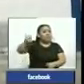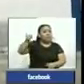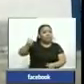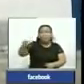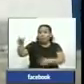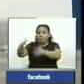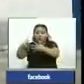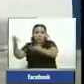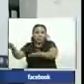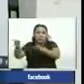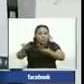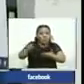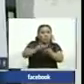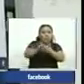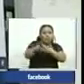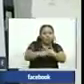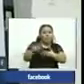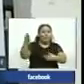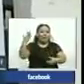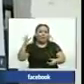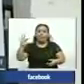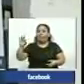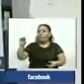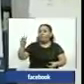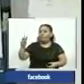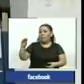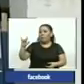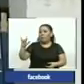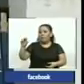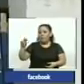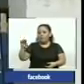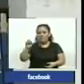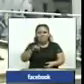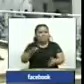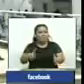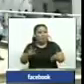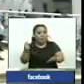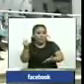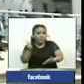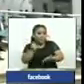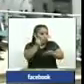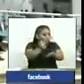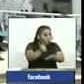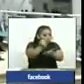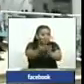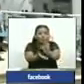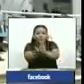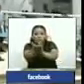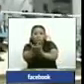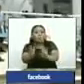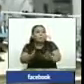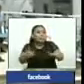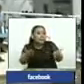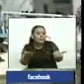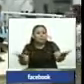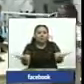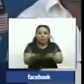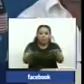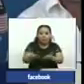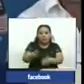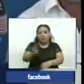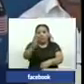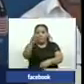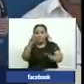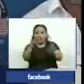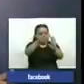impulsado una serie de programas como Fumilenio mediante el que se destinan fondos para el desarrollo, con la condición de cumplir con 20